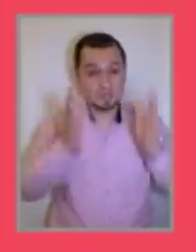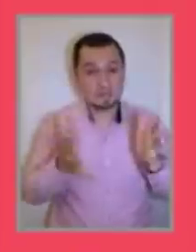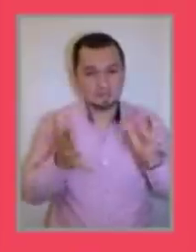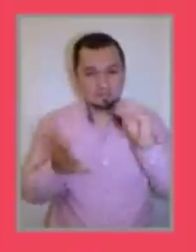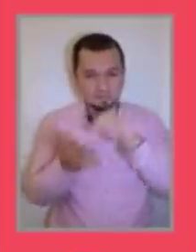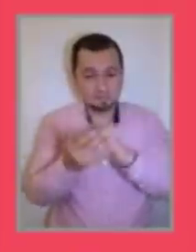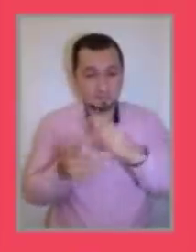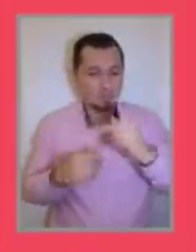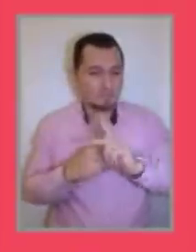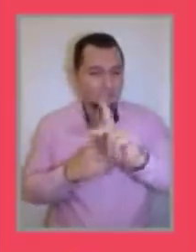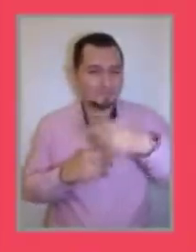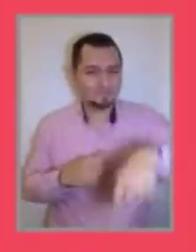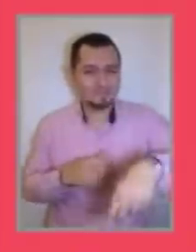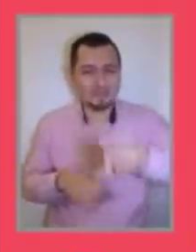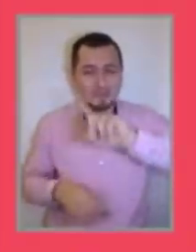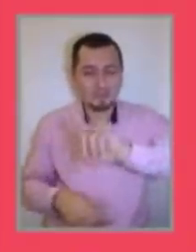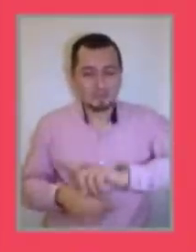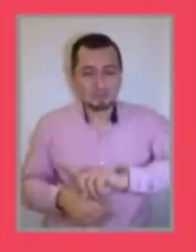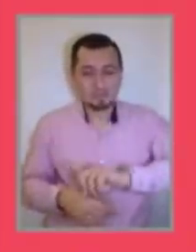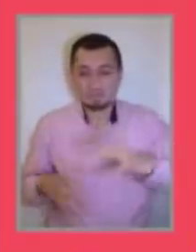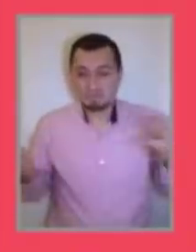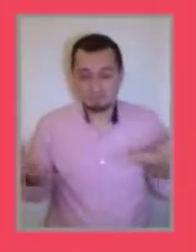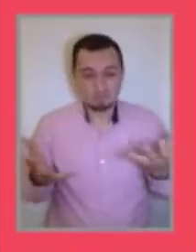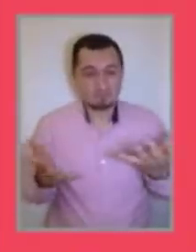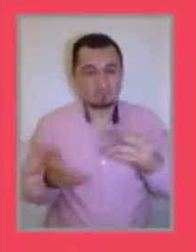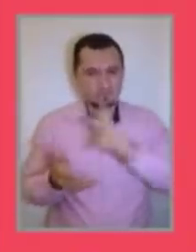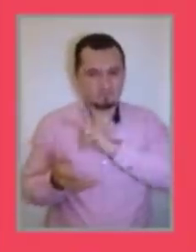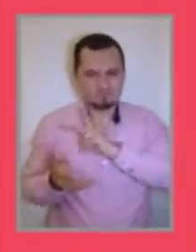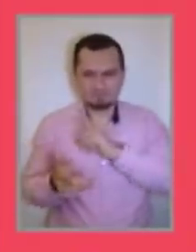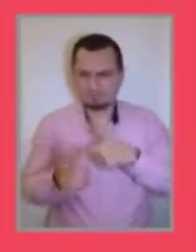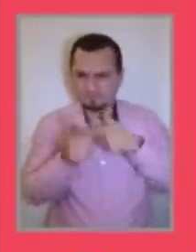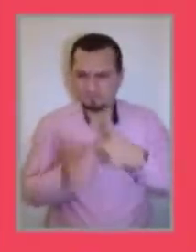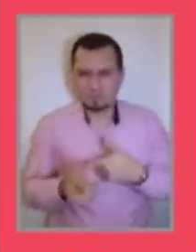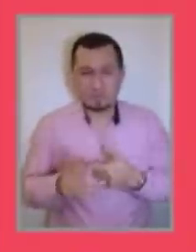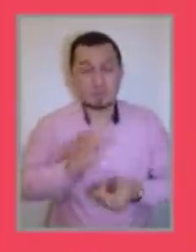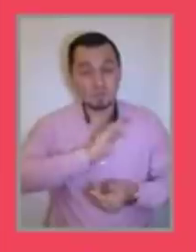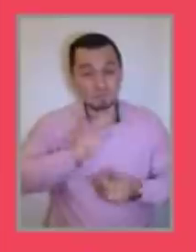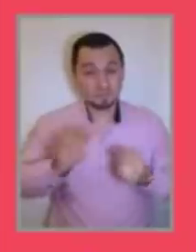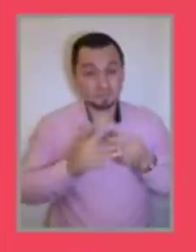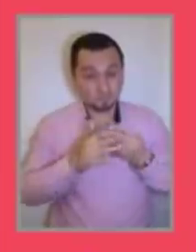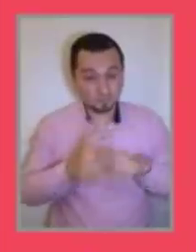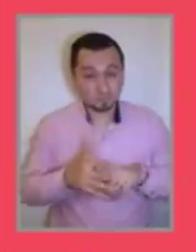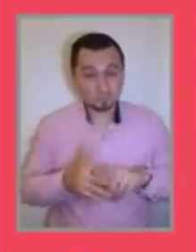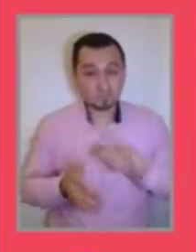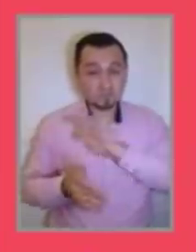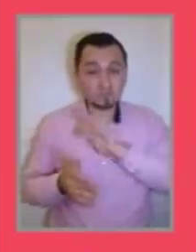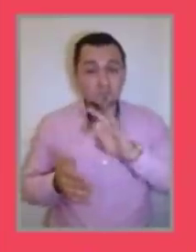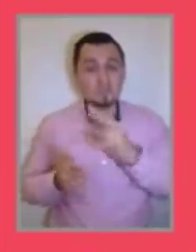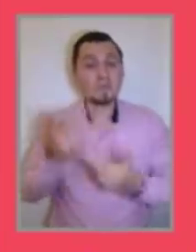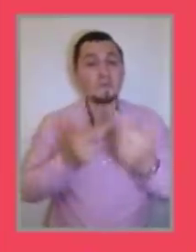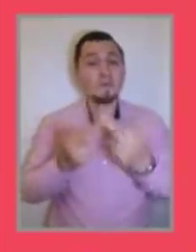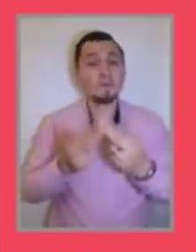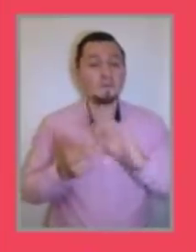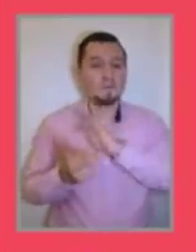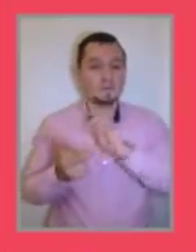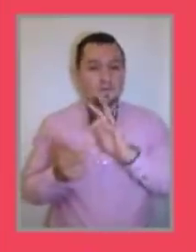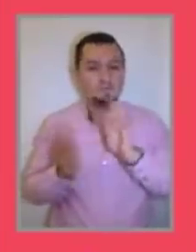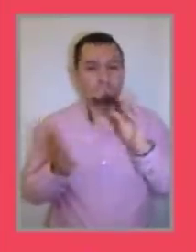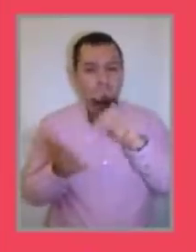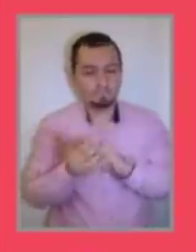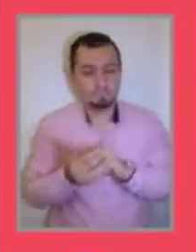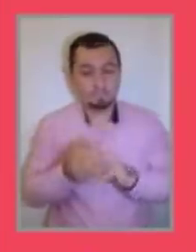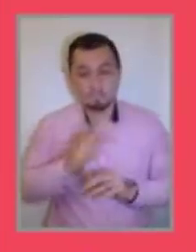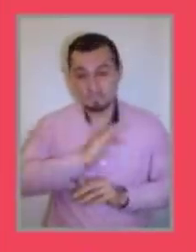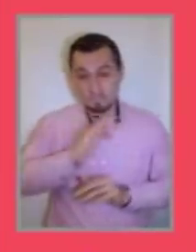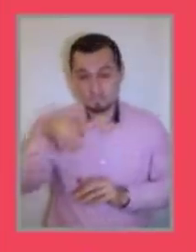ya en los próximos días así suceda, poder iniciar gradualmente el regreso a la presencialidad. Si hubiera